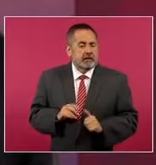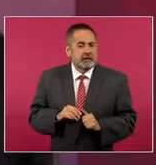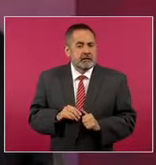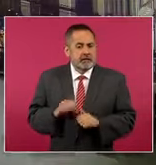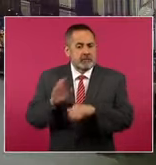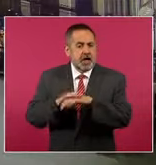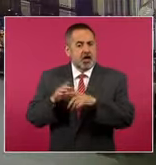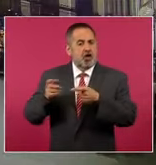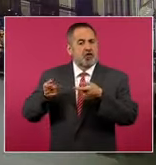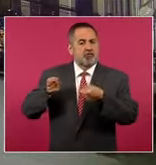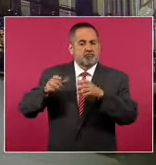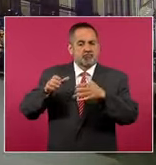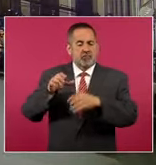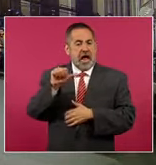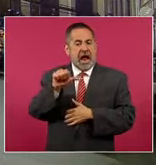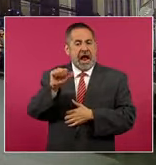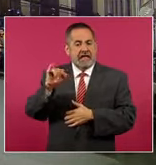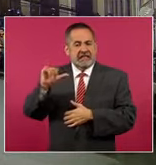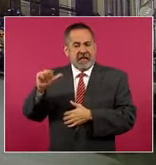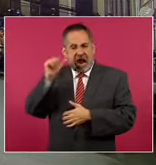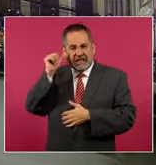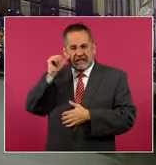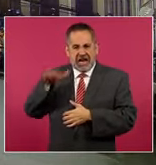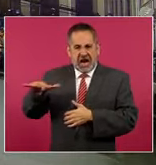más dominada por Asia.